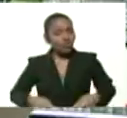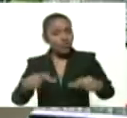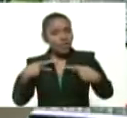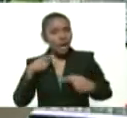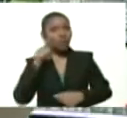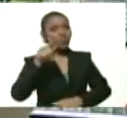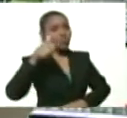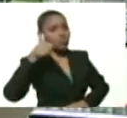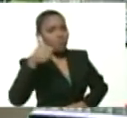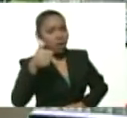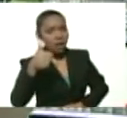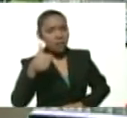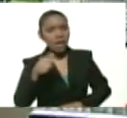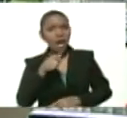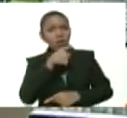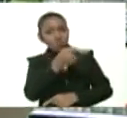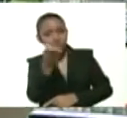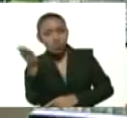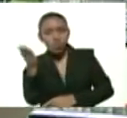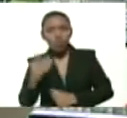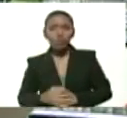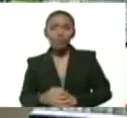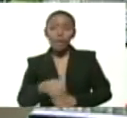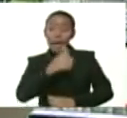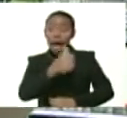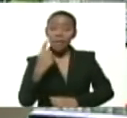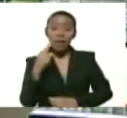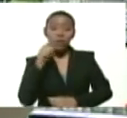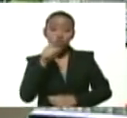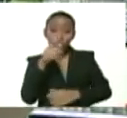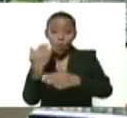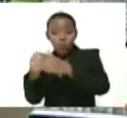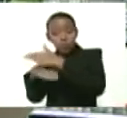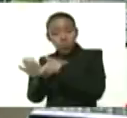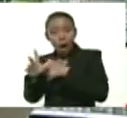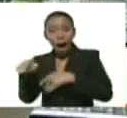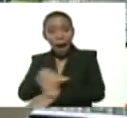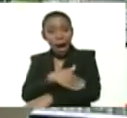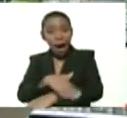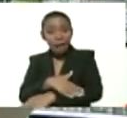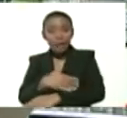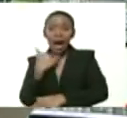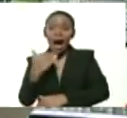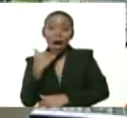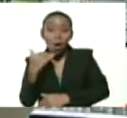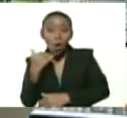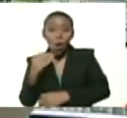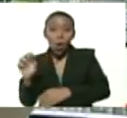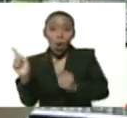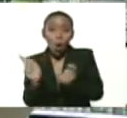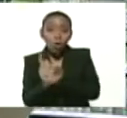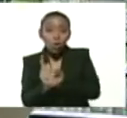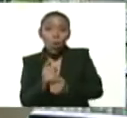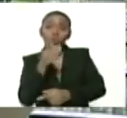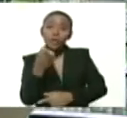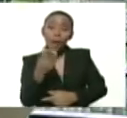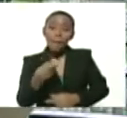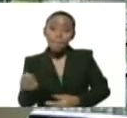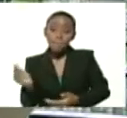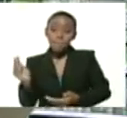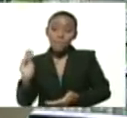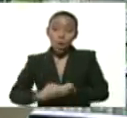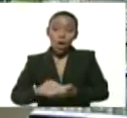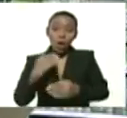su bien y el de los suyos. Cada vez que usted sale a la calle, aunque sea perentorio que salga a la calle, usted se está poniendo en